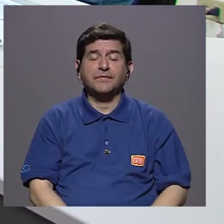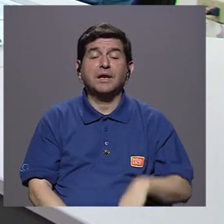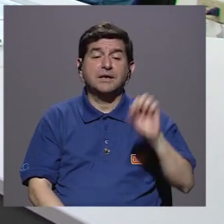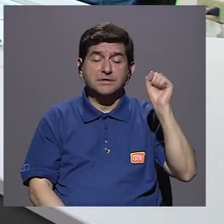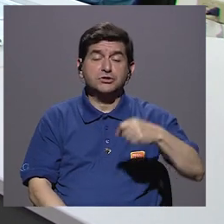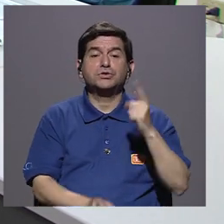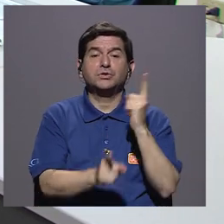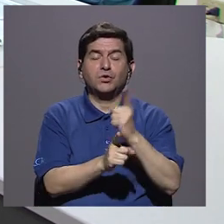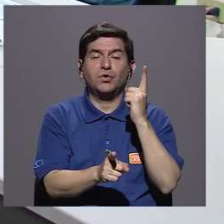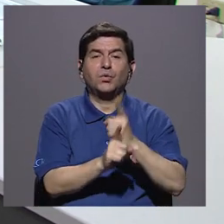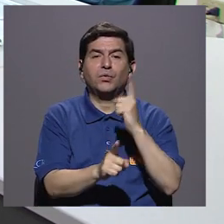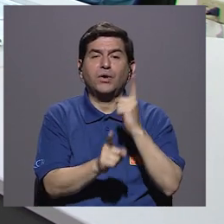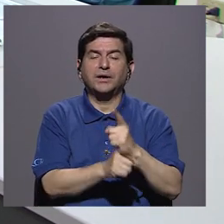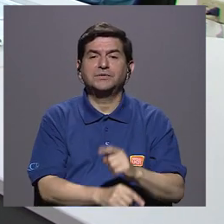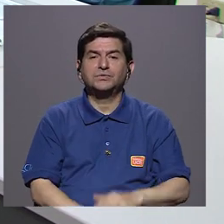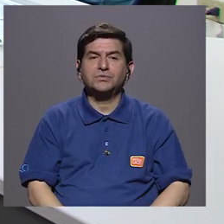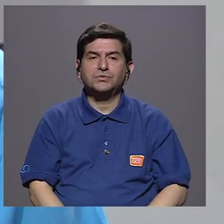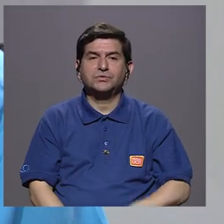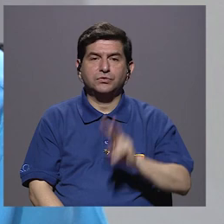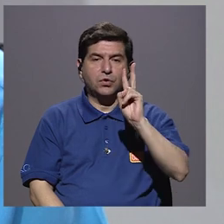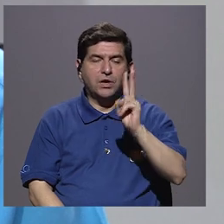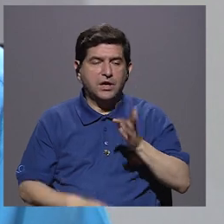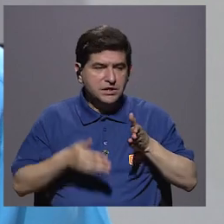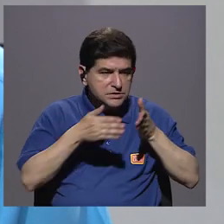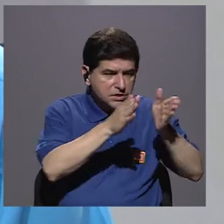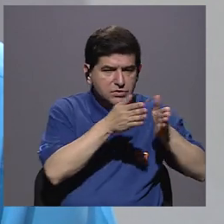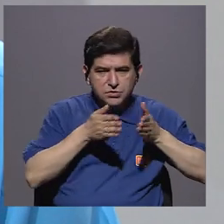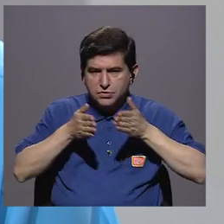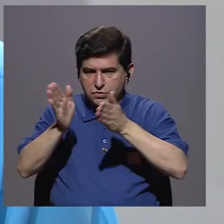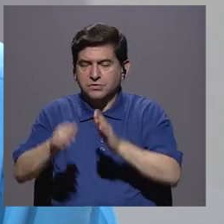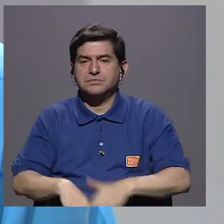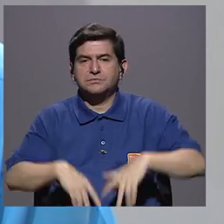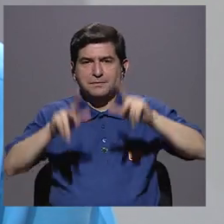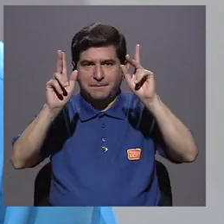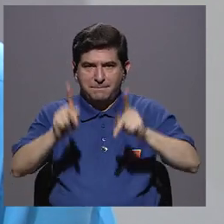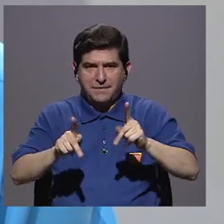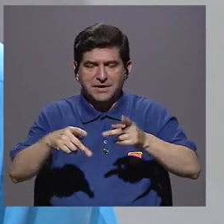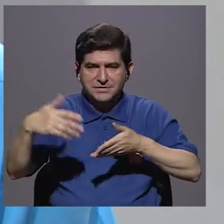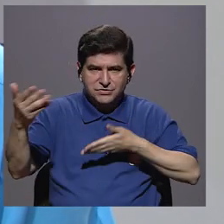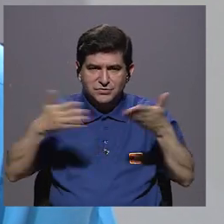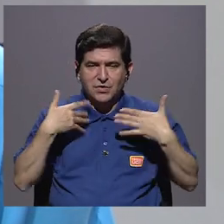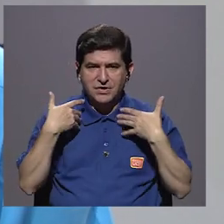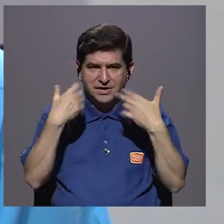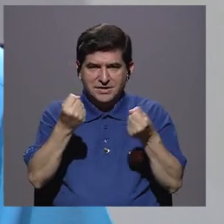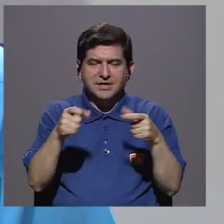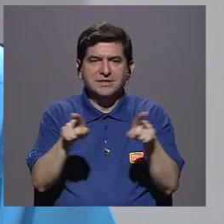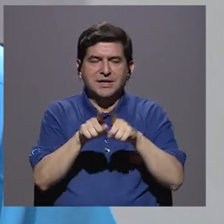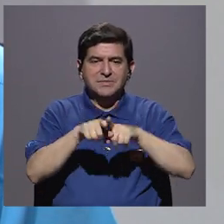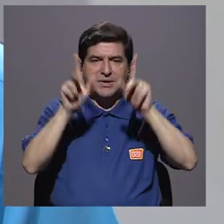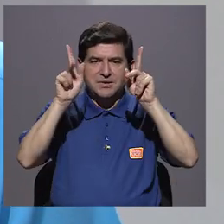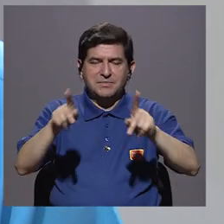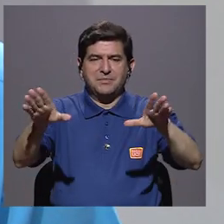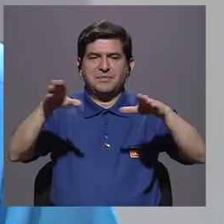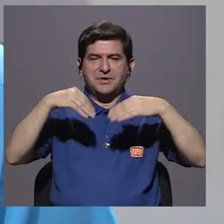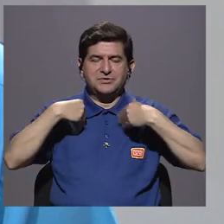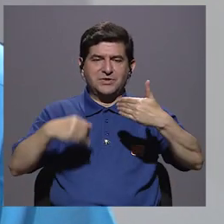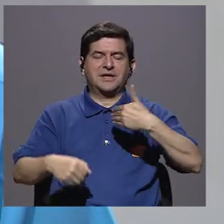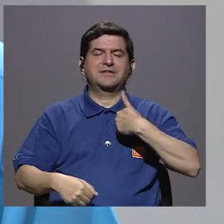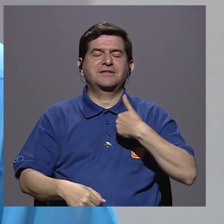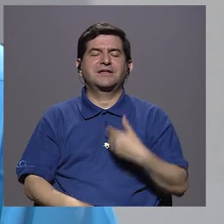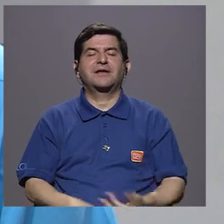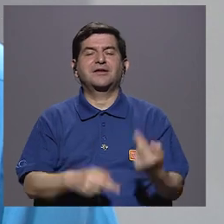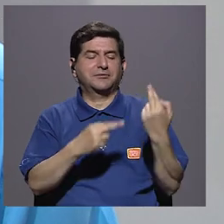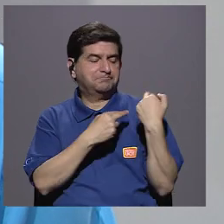dos. Correcto. Esto es en dos vías. Entonces, tanto la gente que presta servicios de salud como el que los recibe tienen